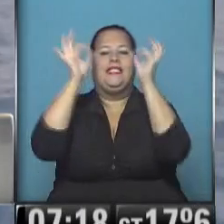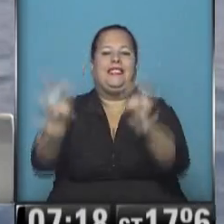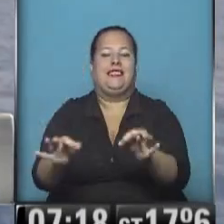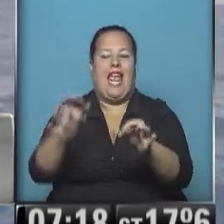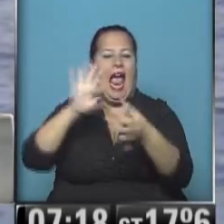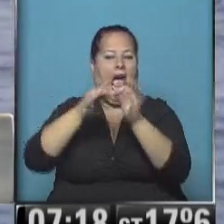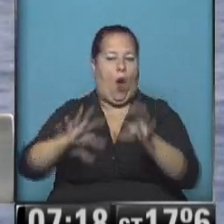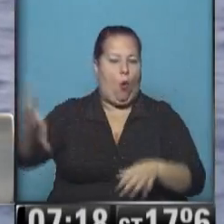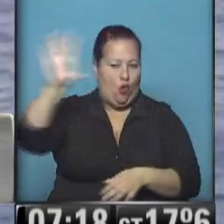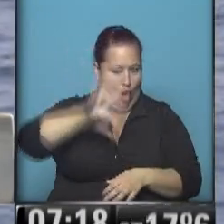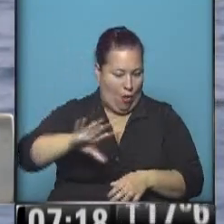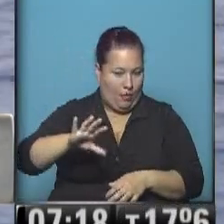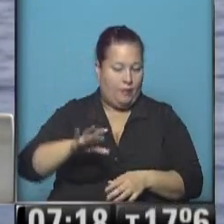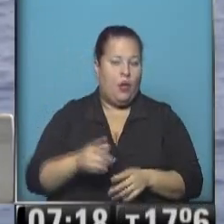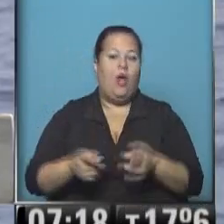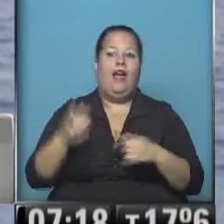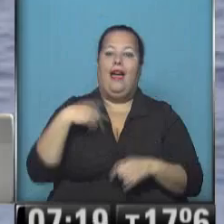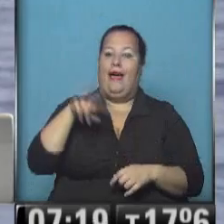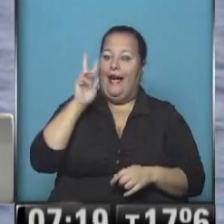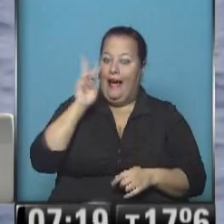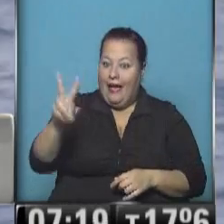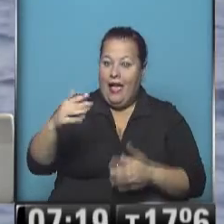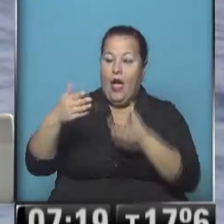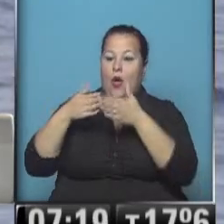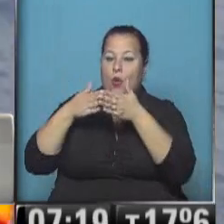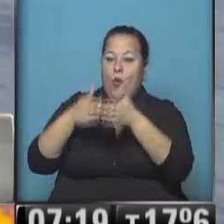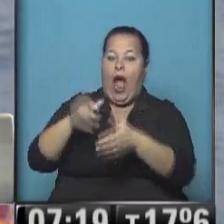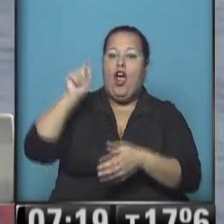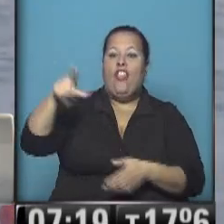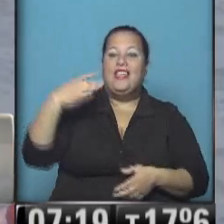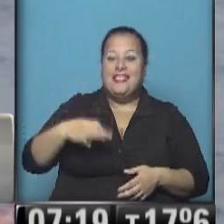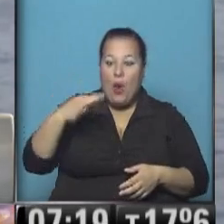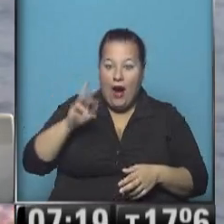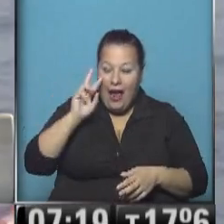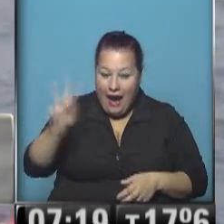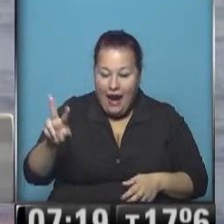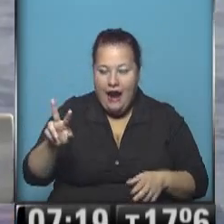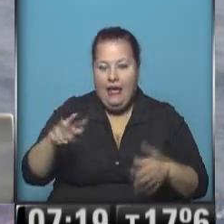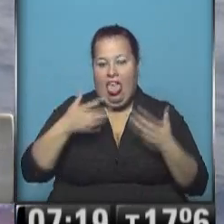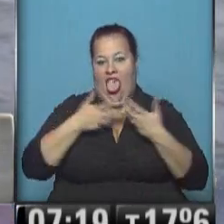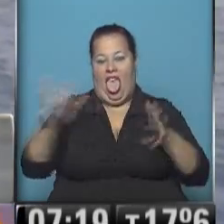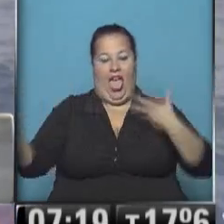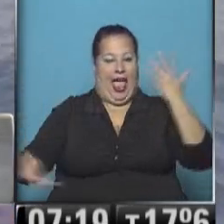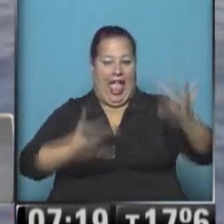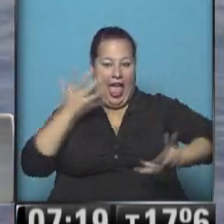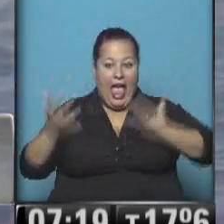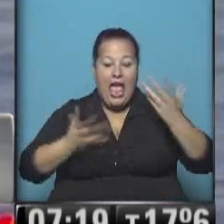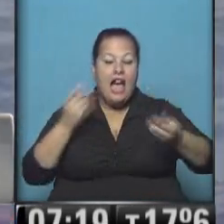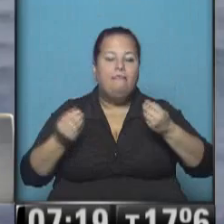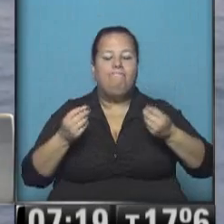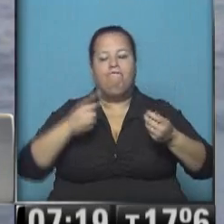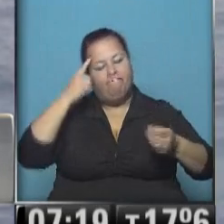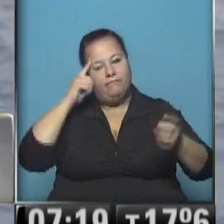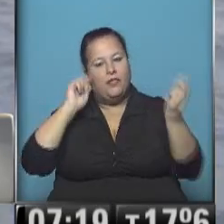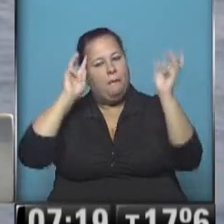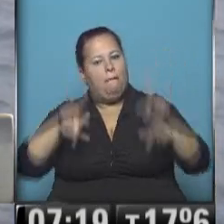suelo europeo. Cuando vieron que se acercaban algunos barcos de seguridad, se desesperaron